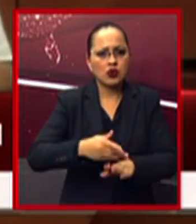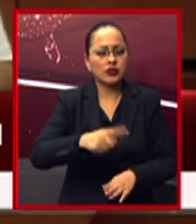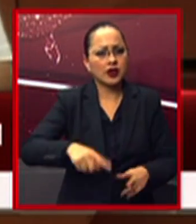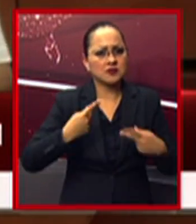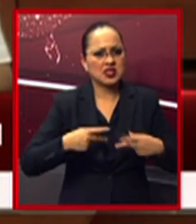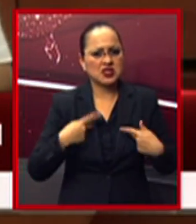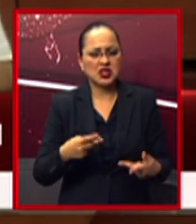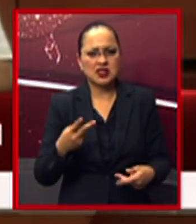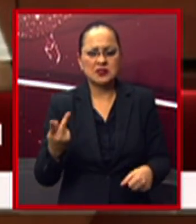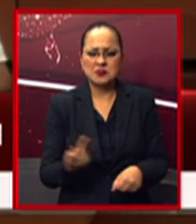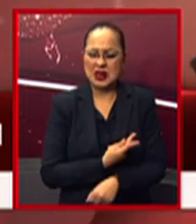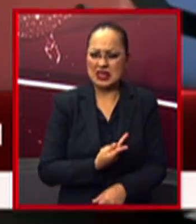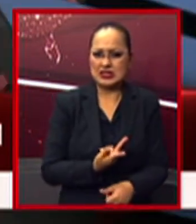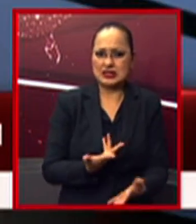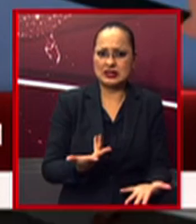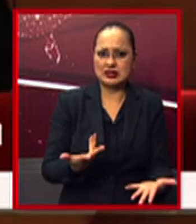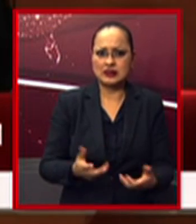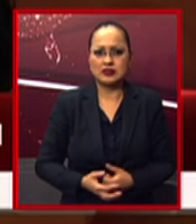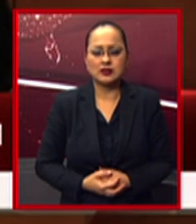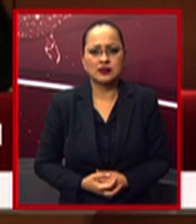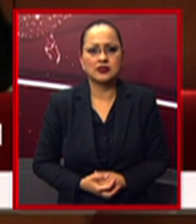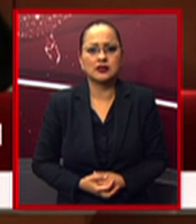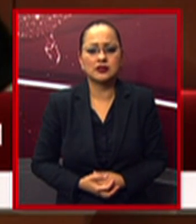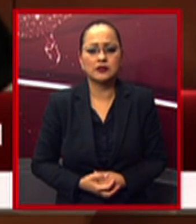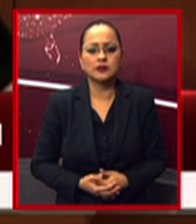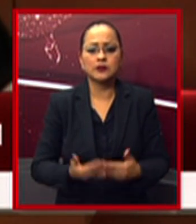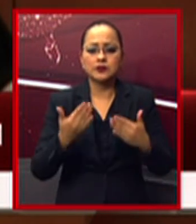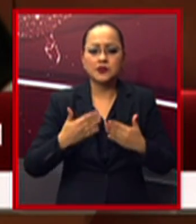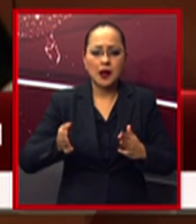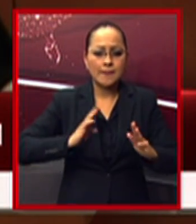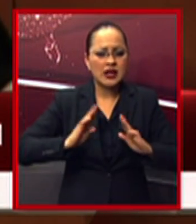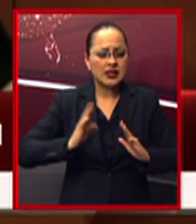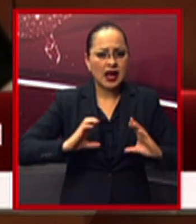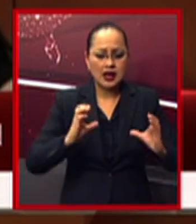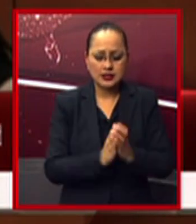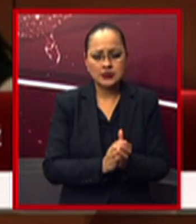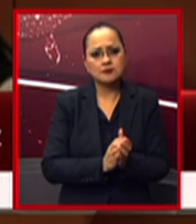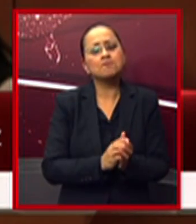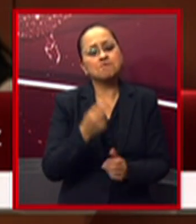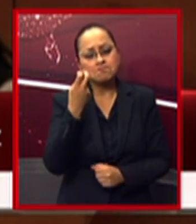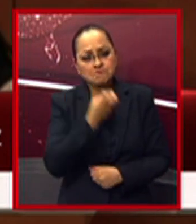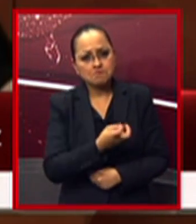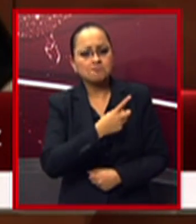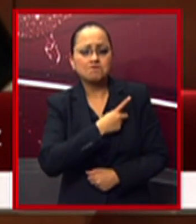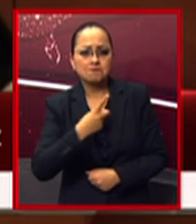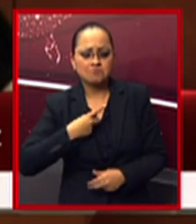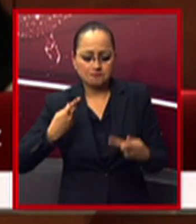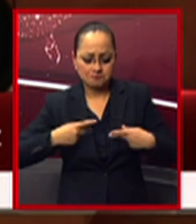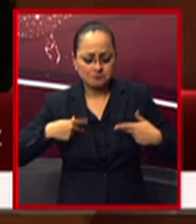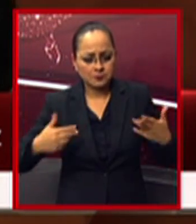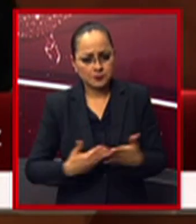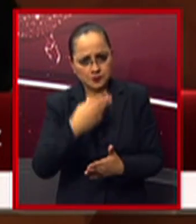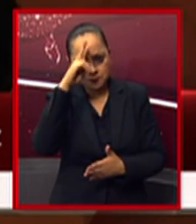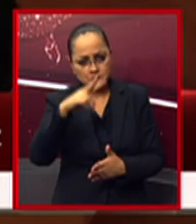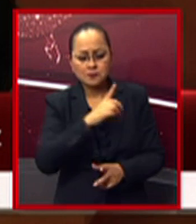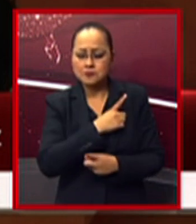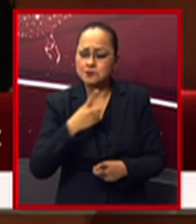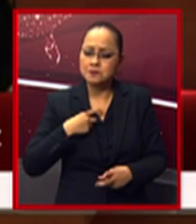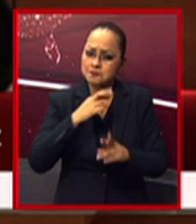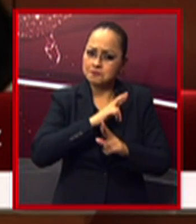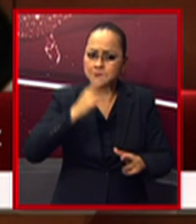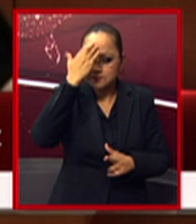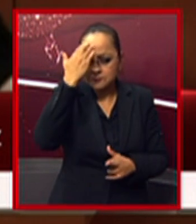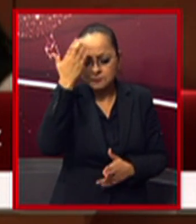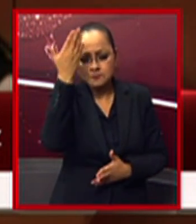¡Qué inoportunos! Un ejército que merece de los mexicanos todo el reconocimiento.